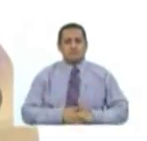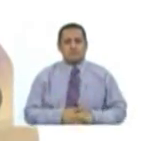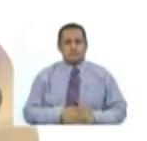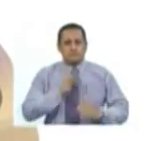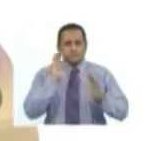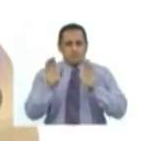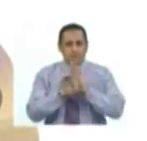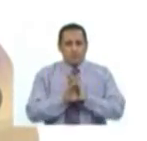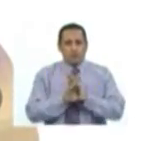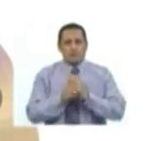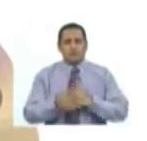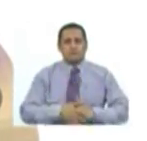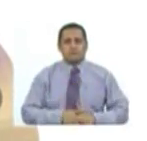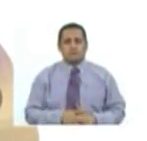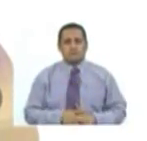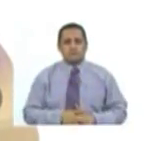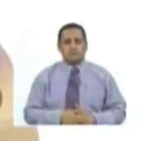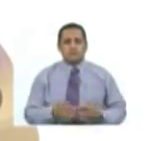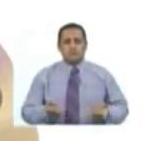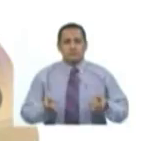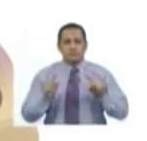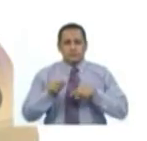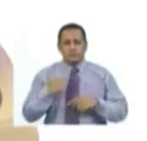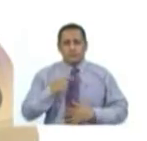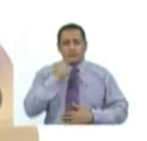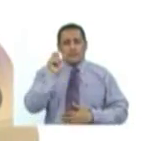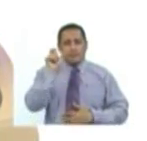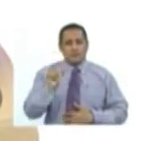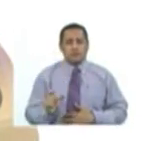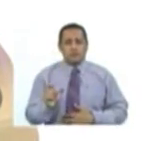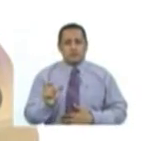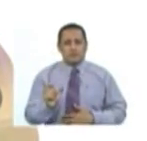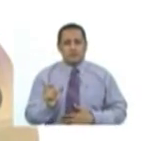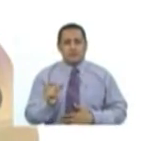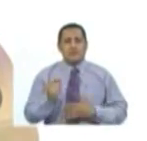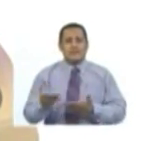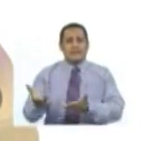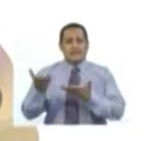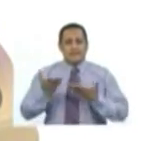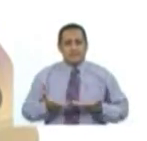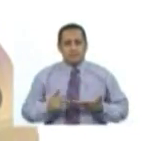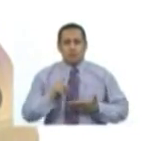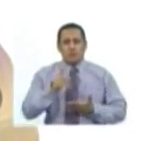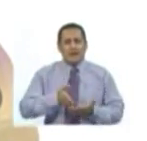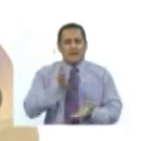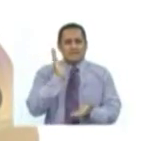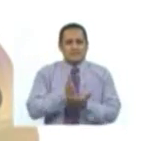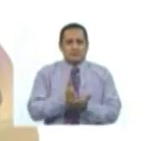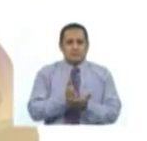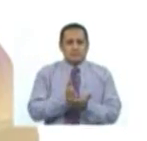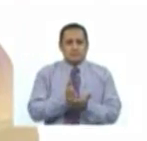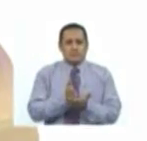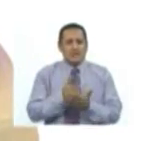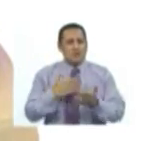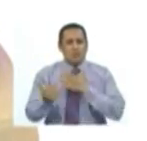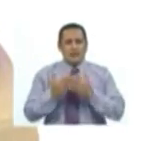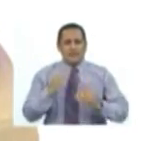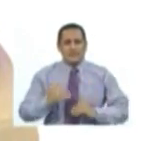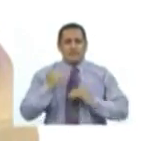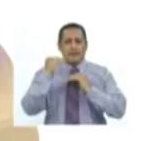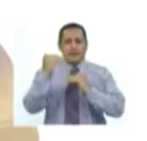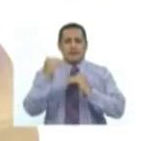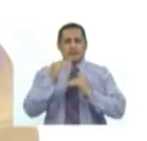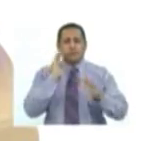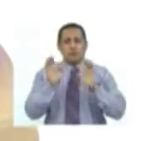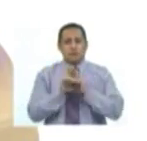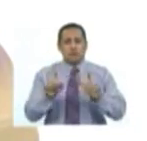Por ejemplo, cuando un ciudadano recibe un castigo en cualquier ámbito